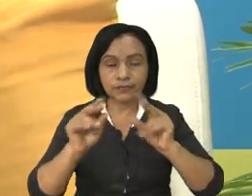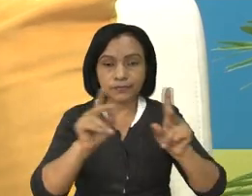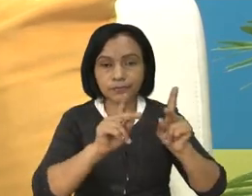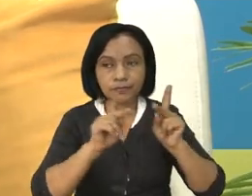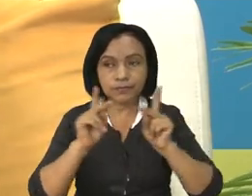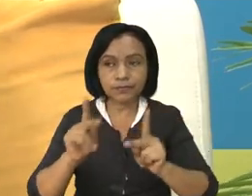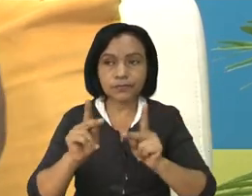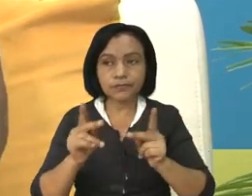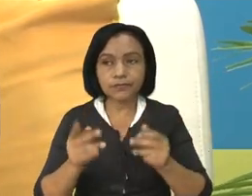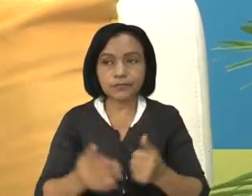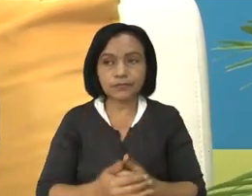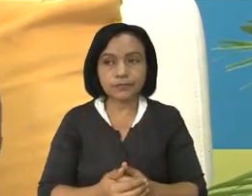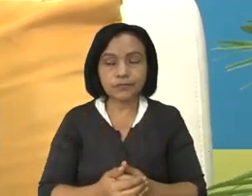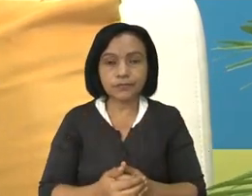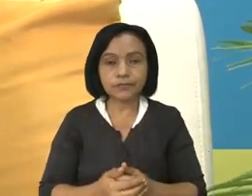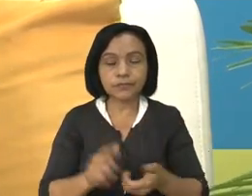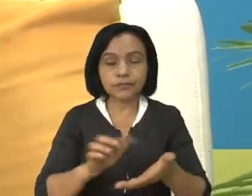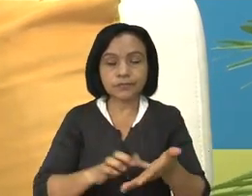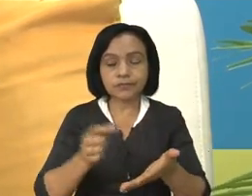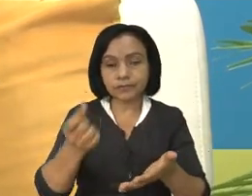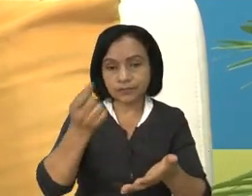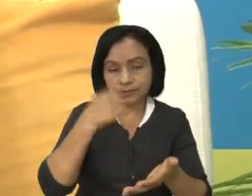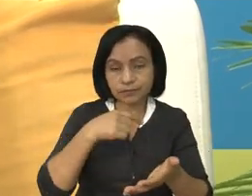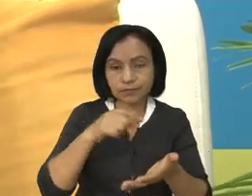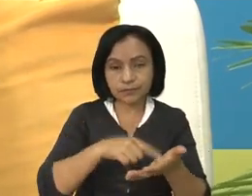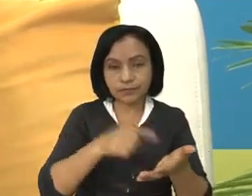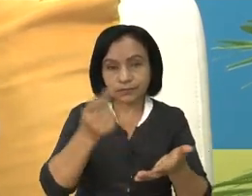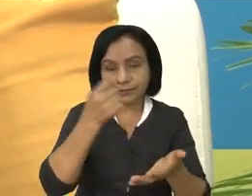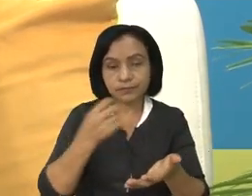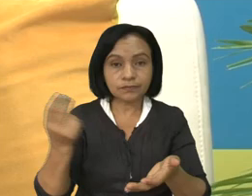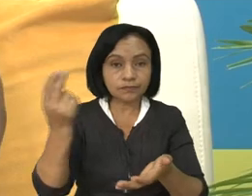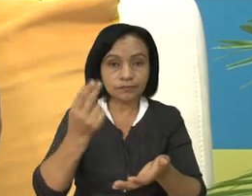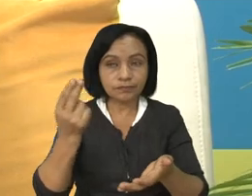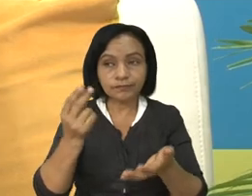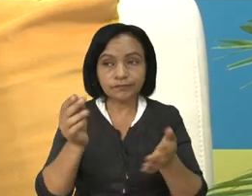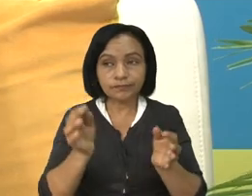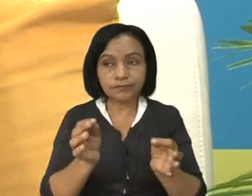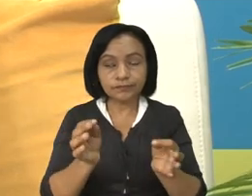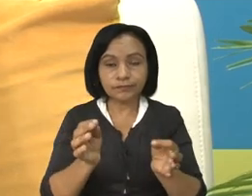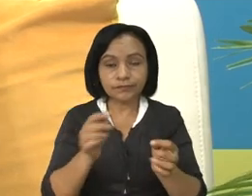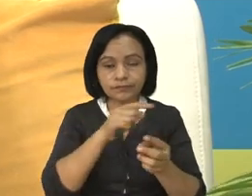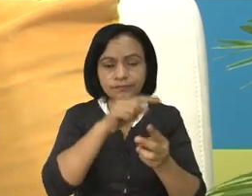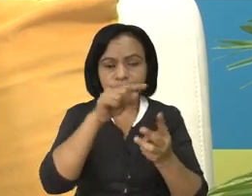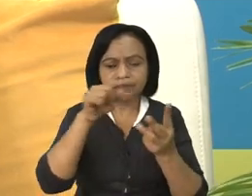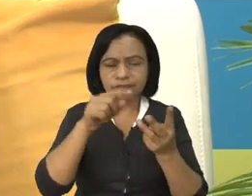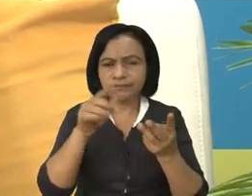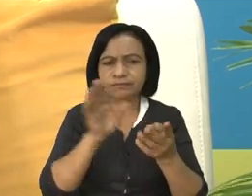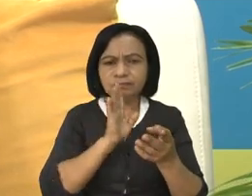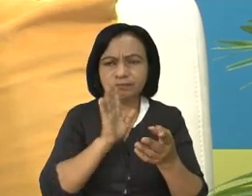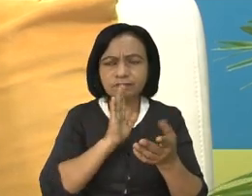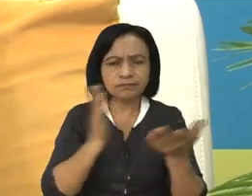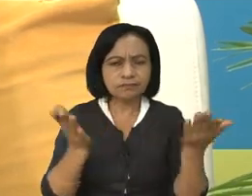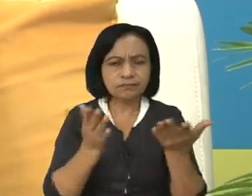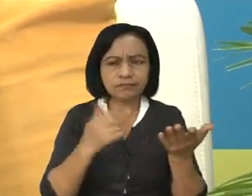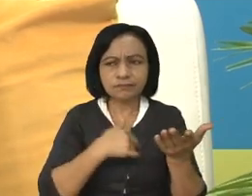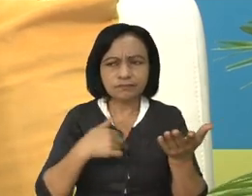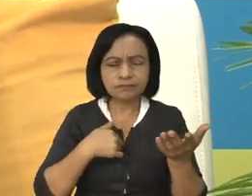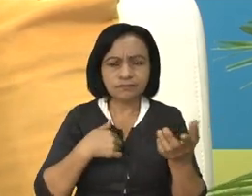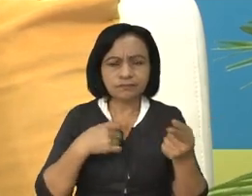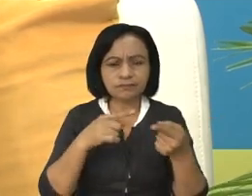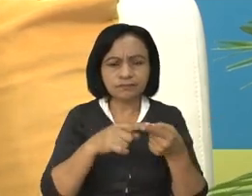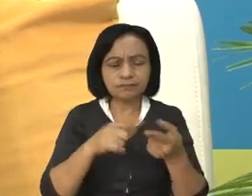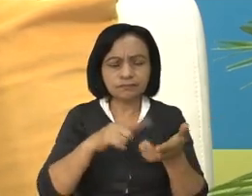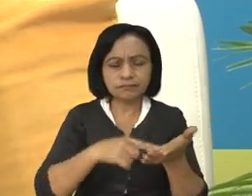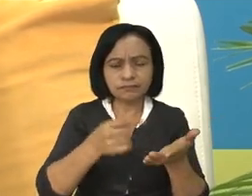qué tipo de parasitantes puede usar, pero creo que hay una trilogía, no sé si llamarle así, de tipos